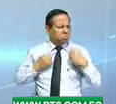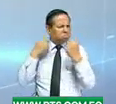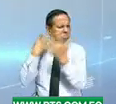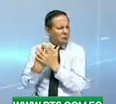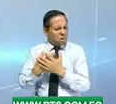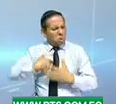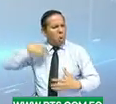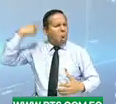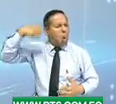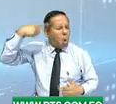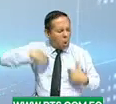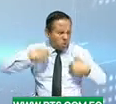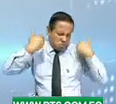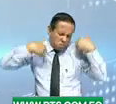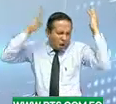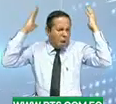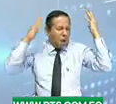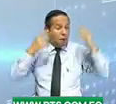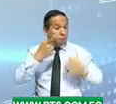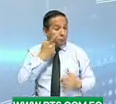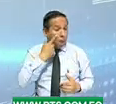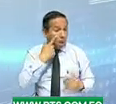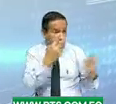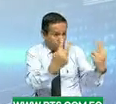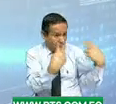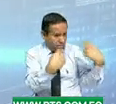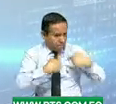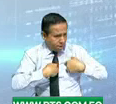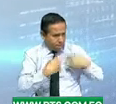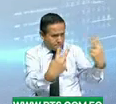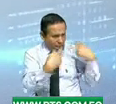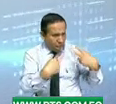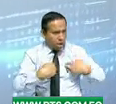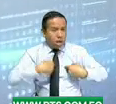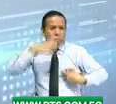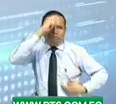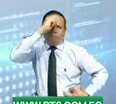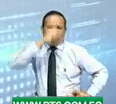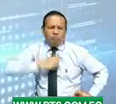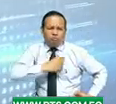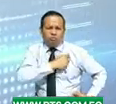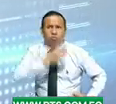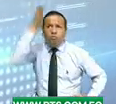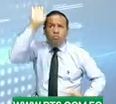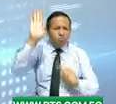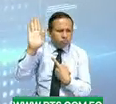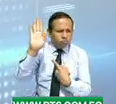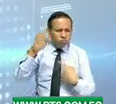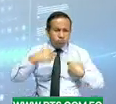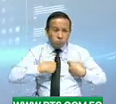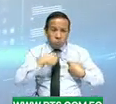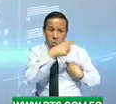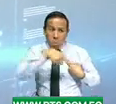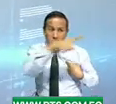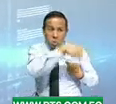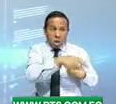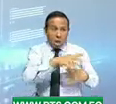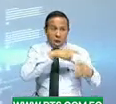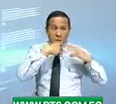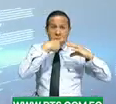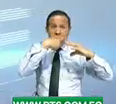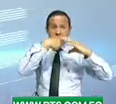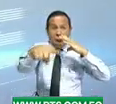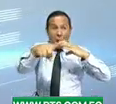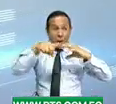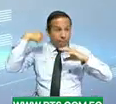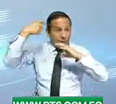yo soy loco. Mira, mira, me persino en el nombre de Dios. Que si alguno de ustedes hace público ese